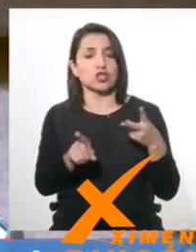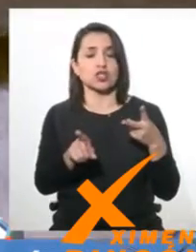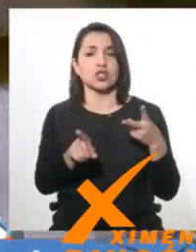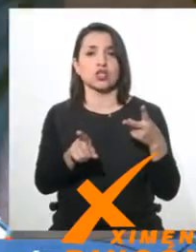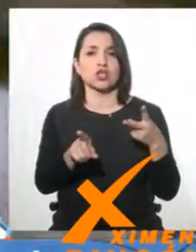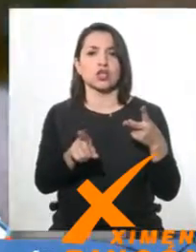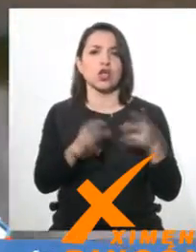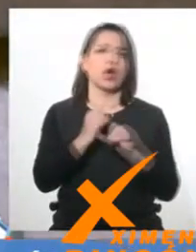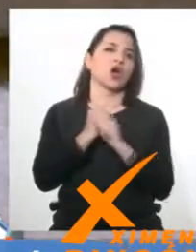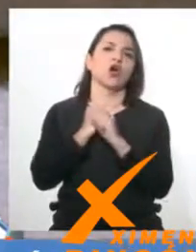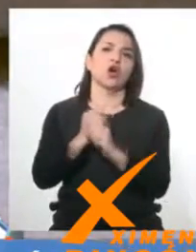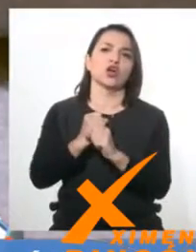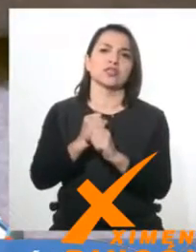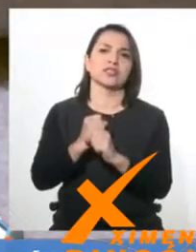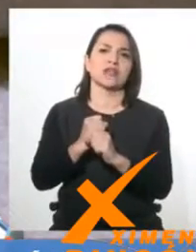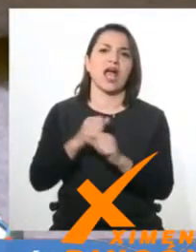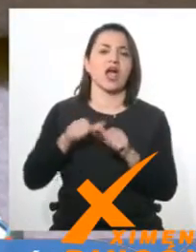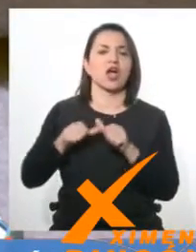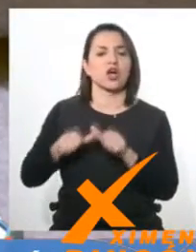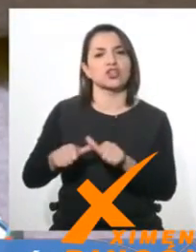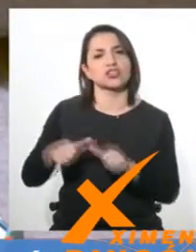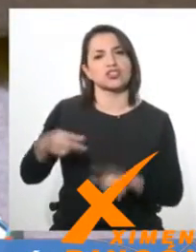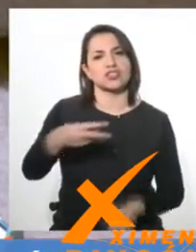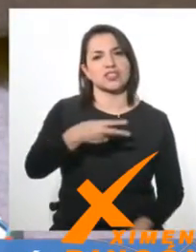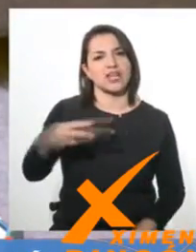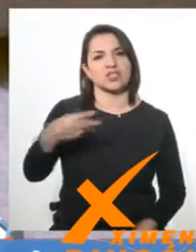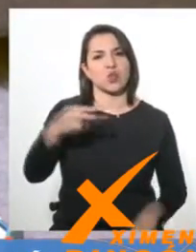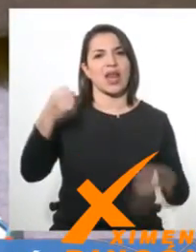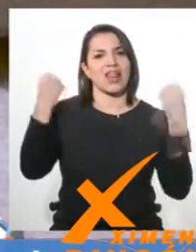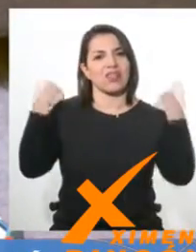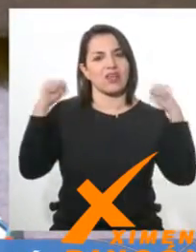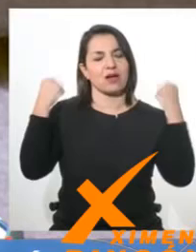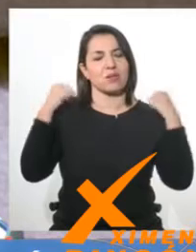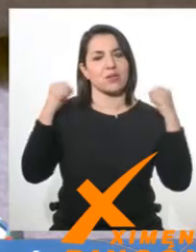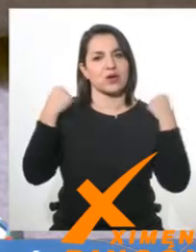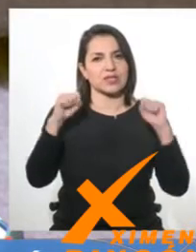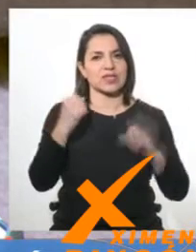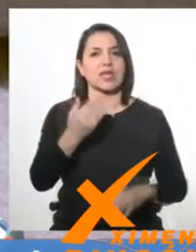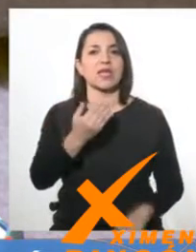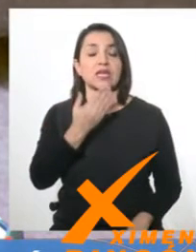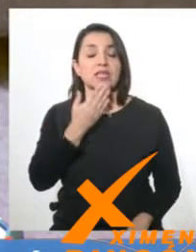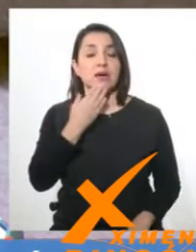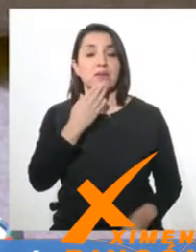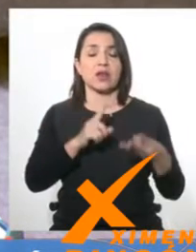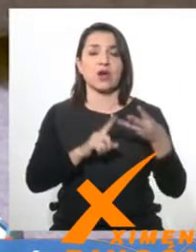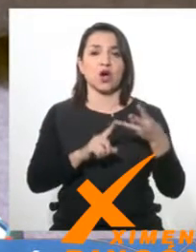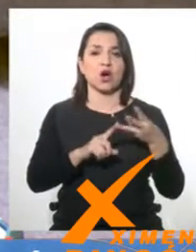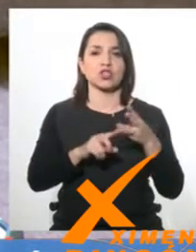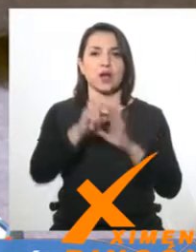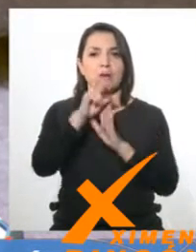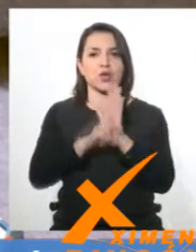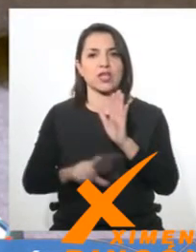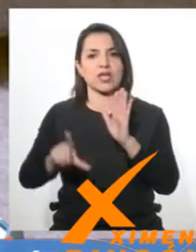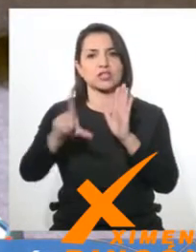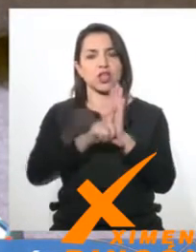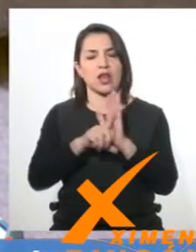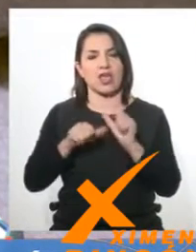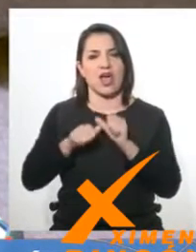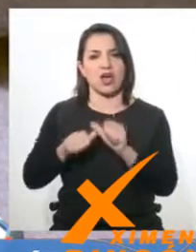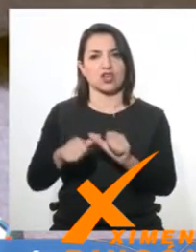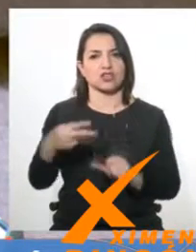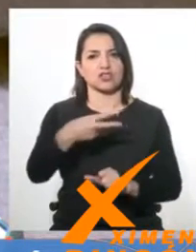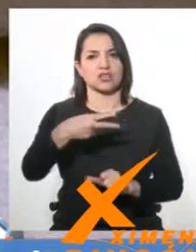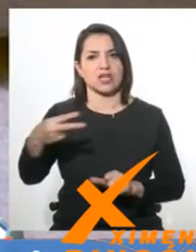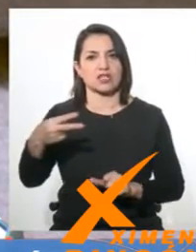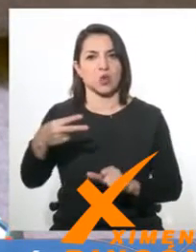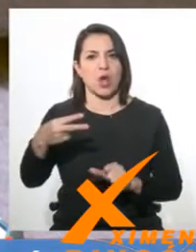11.926-29 contra acoso sexual en la actividad deportiva, y finalmente el boletín 12.412-11, el proyecto de ley sobre acoso sexual en las